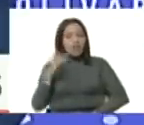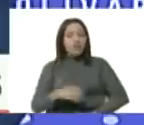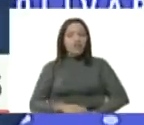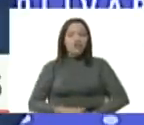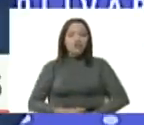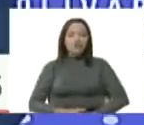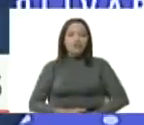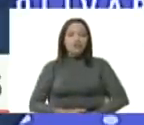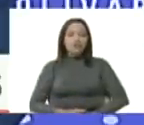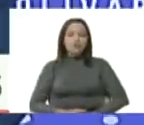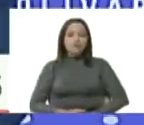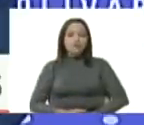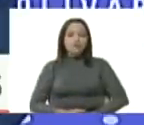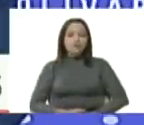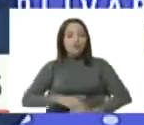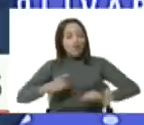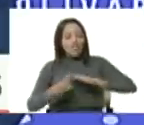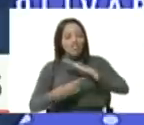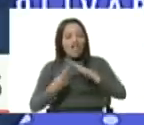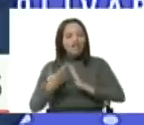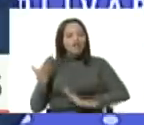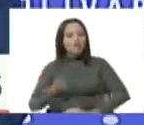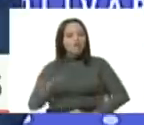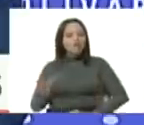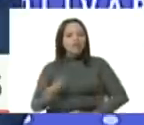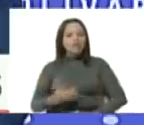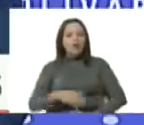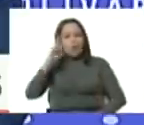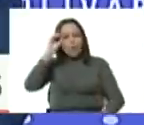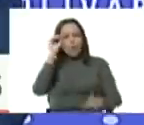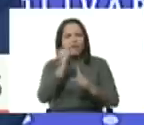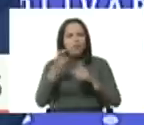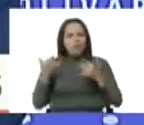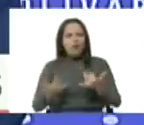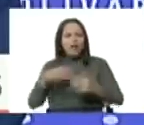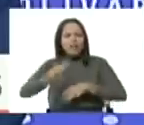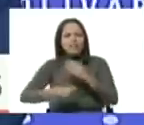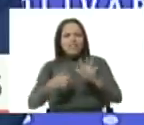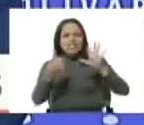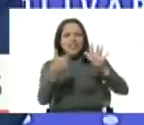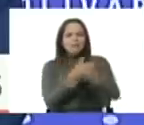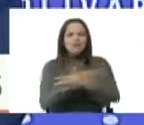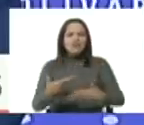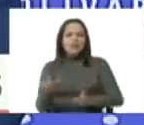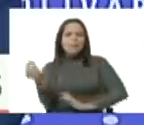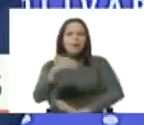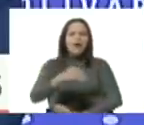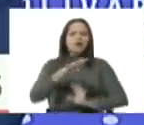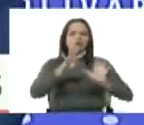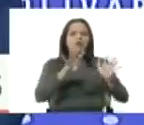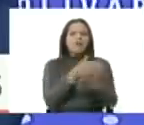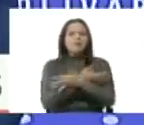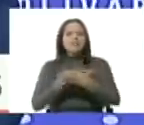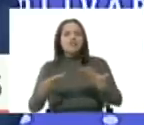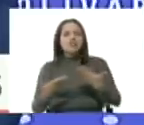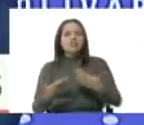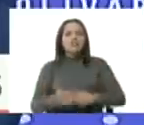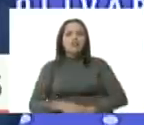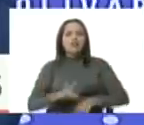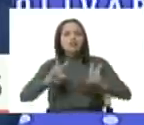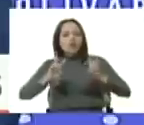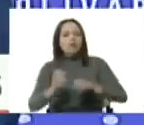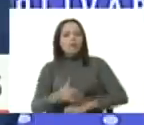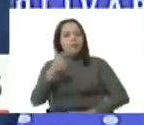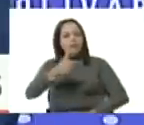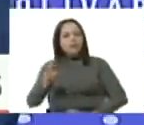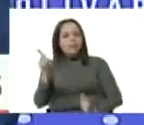data valiosísima. El objetivo ahora es pasar de 6 millones a 9 millones de militantes y